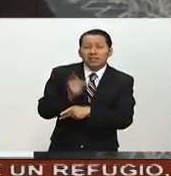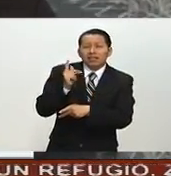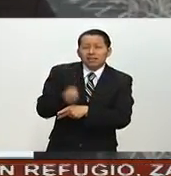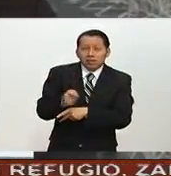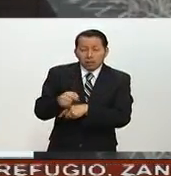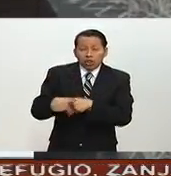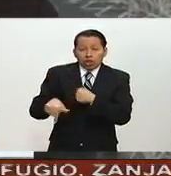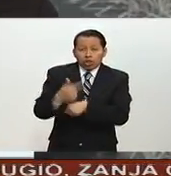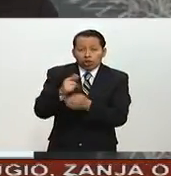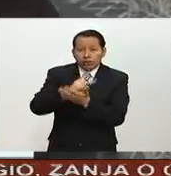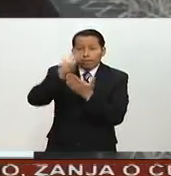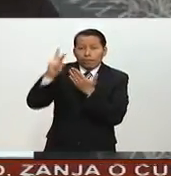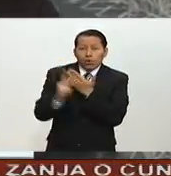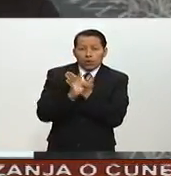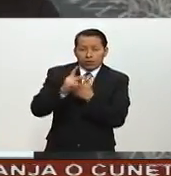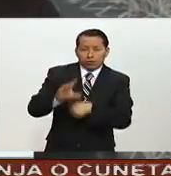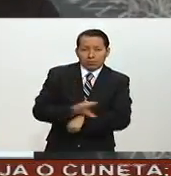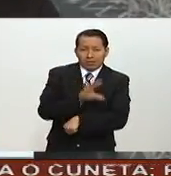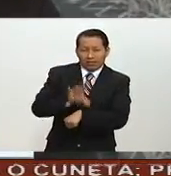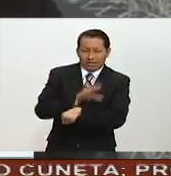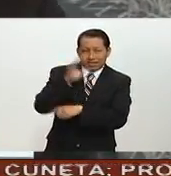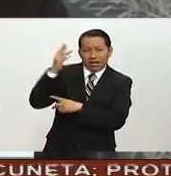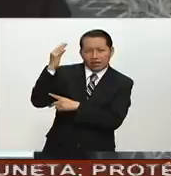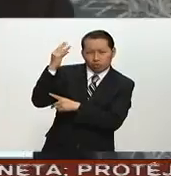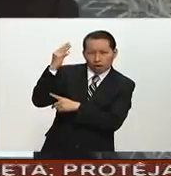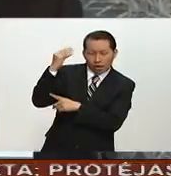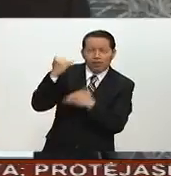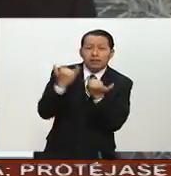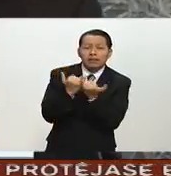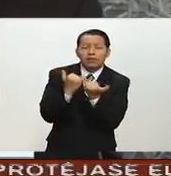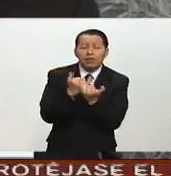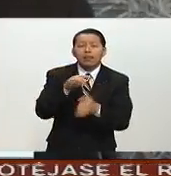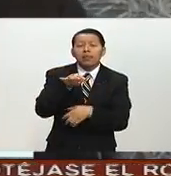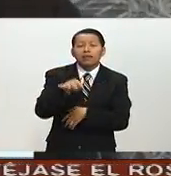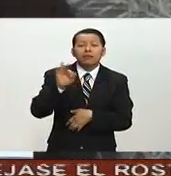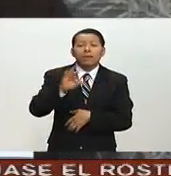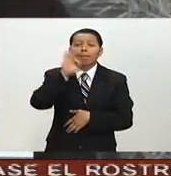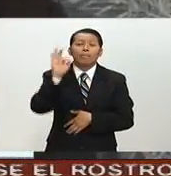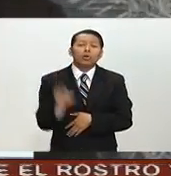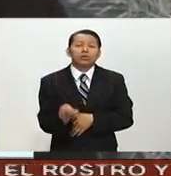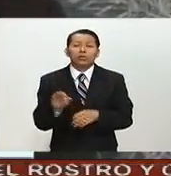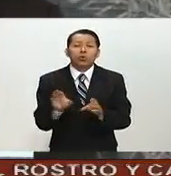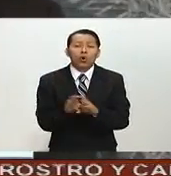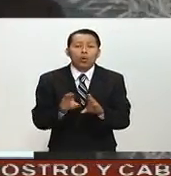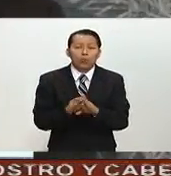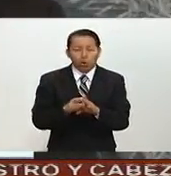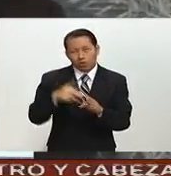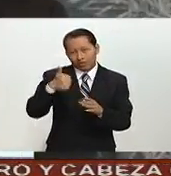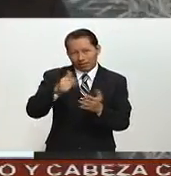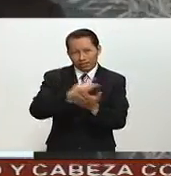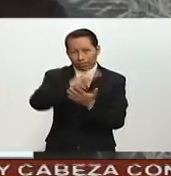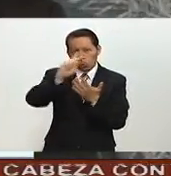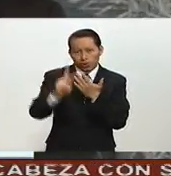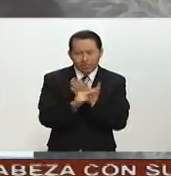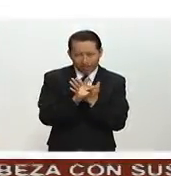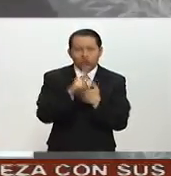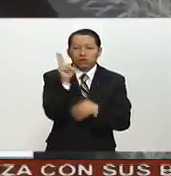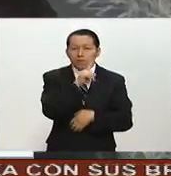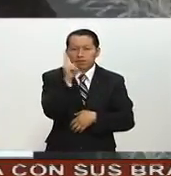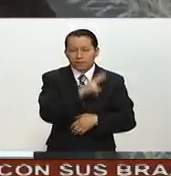12 proyectos de energía solar y el 19% a 6 proyectos